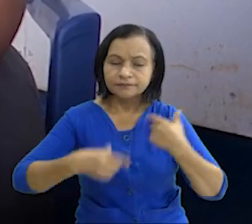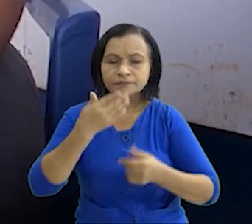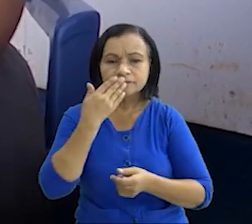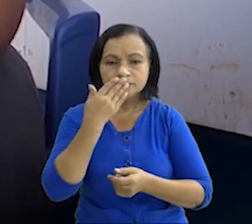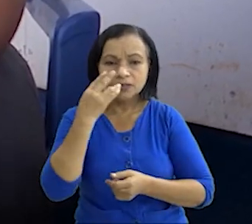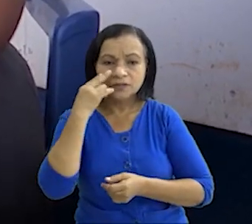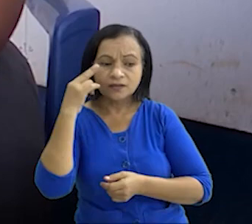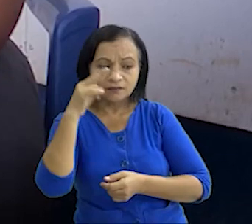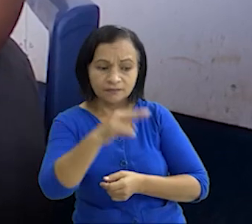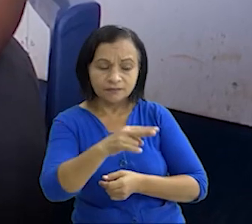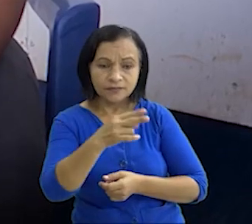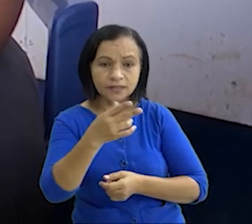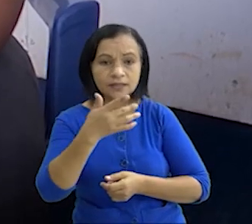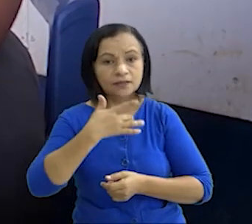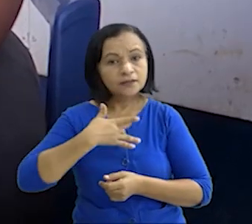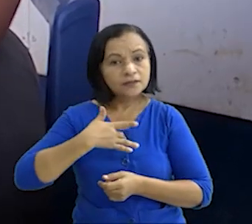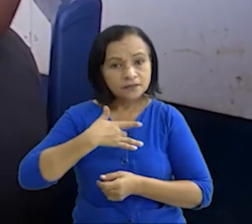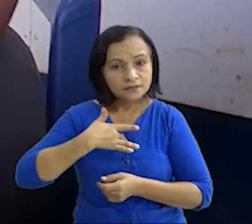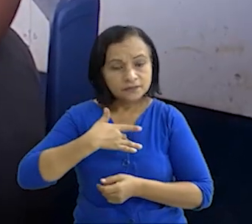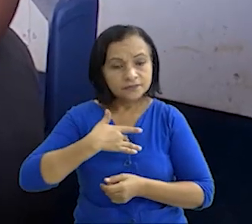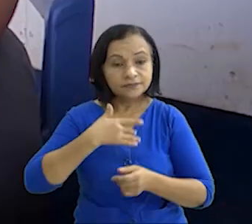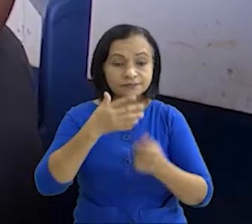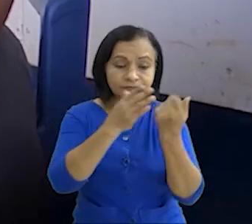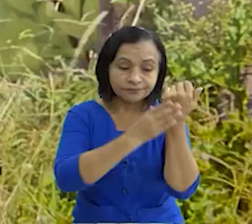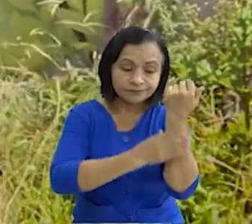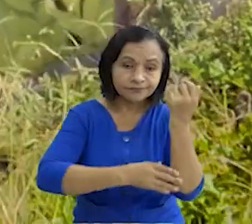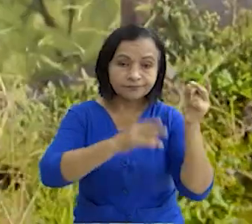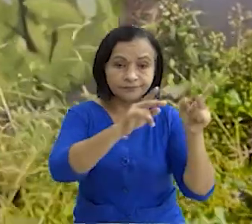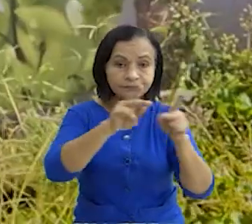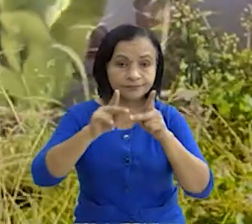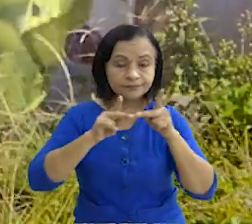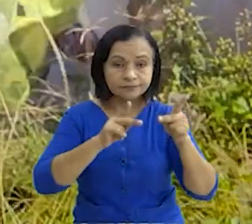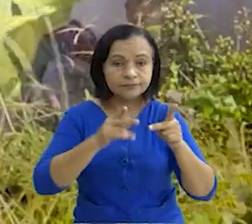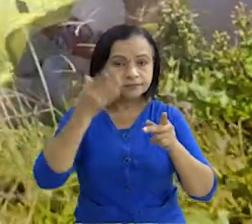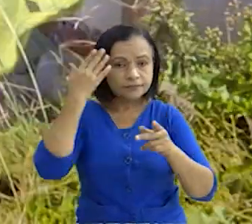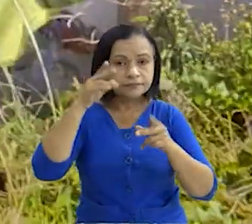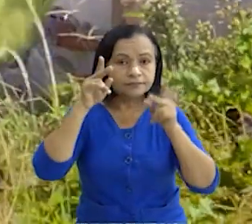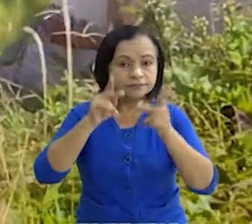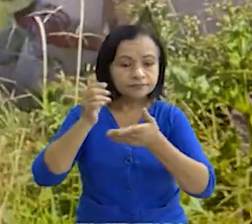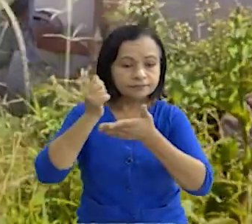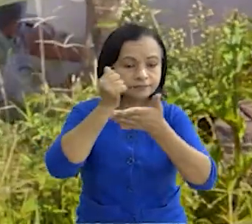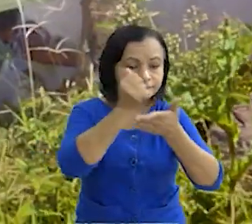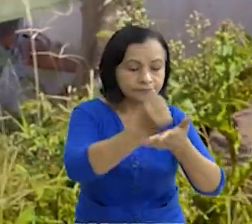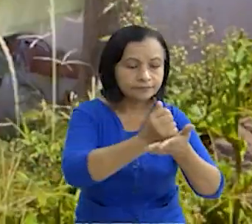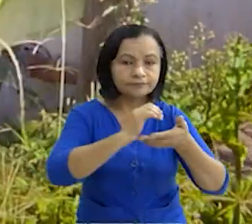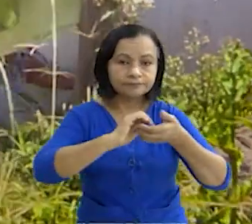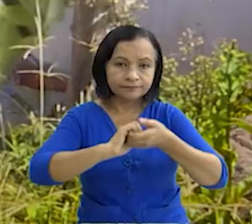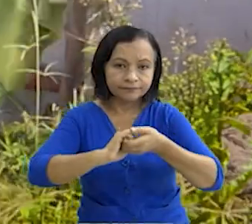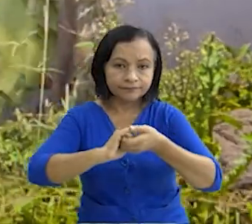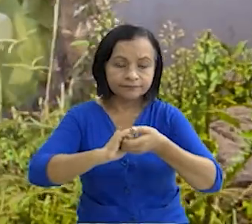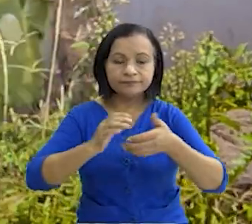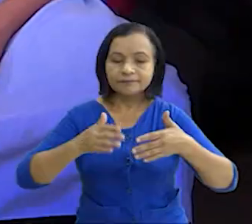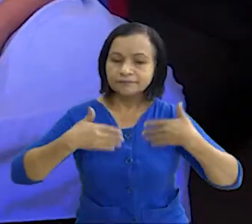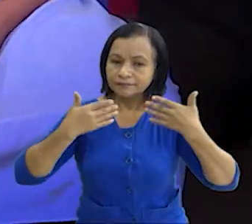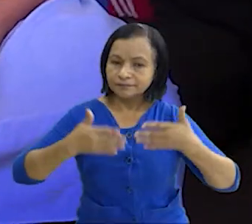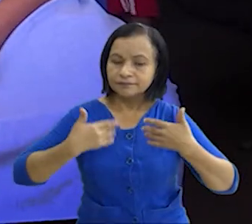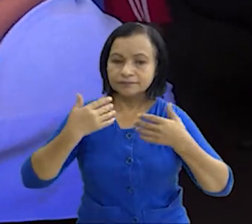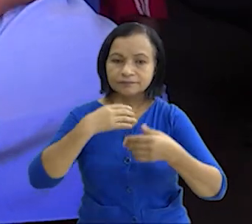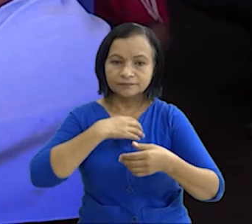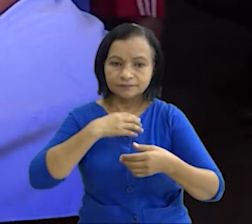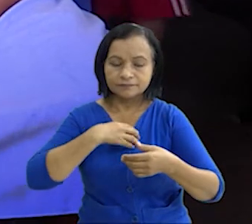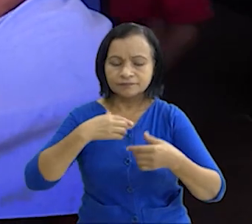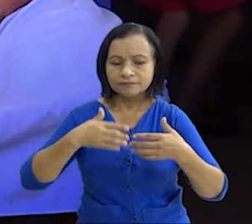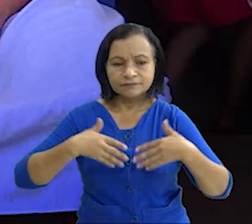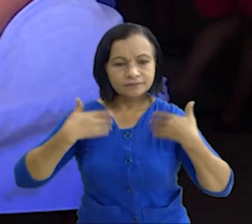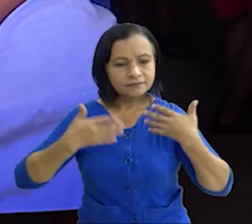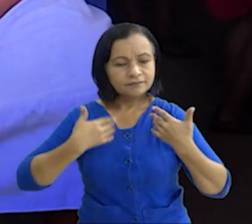que mira las necesidades del pobre. Saber que hay alguien que lo está dando la mano amiga. Una alegría. Yo me